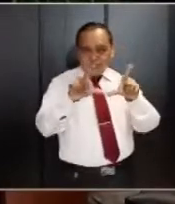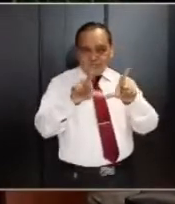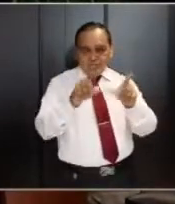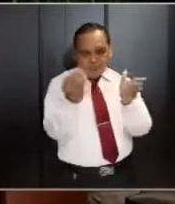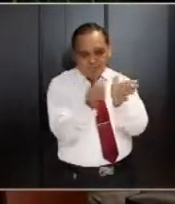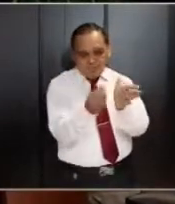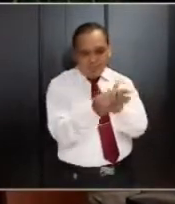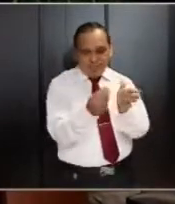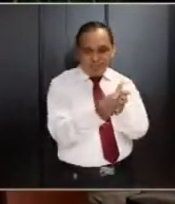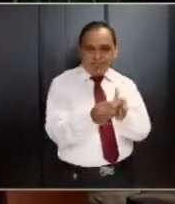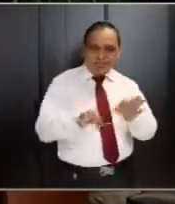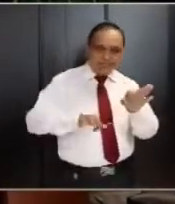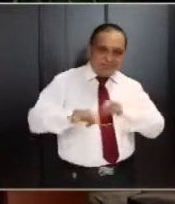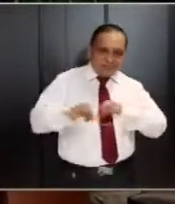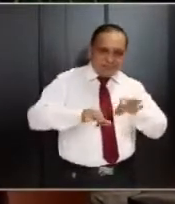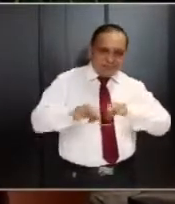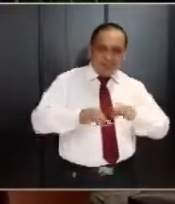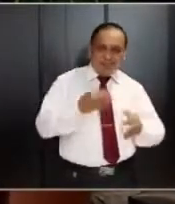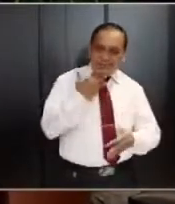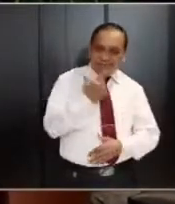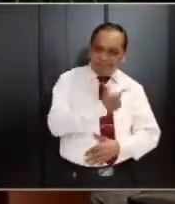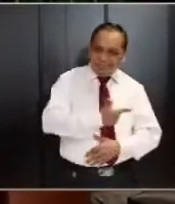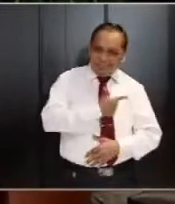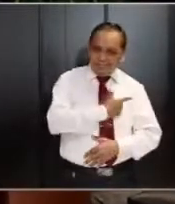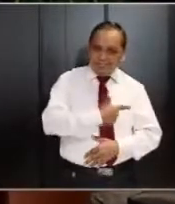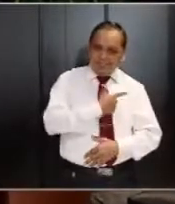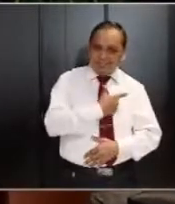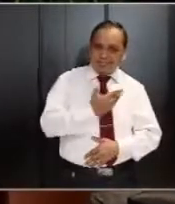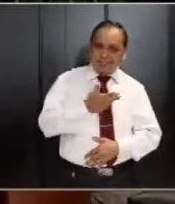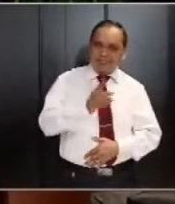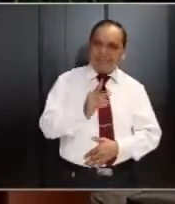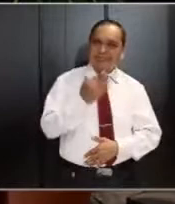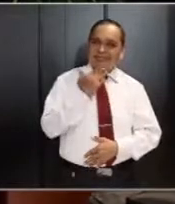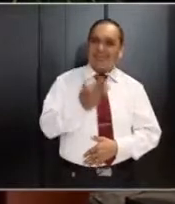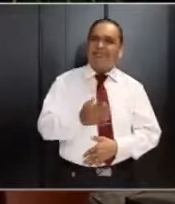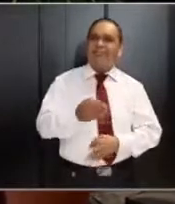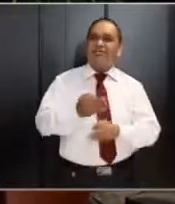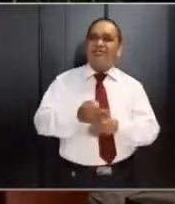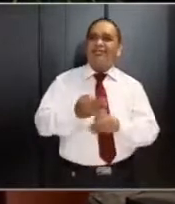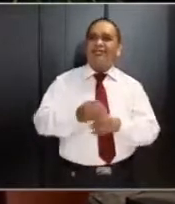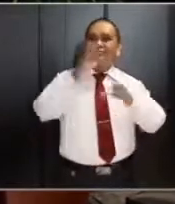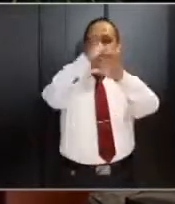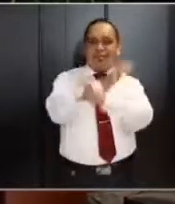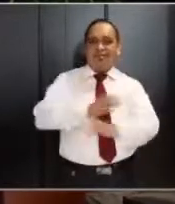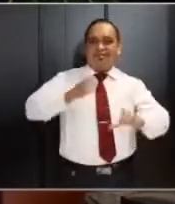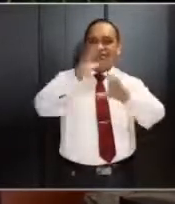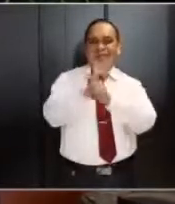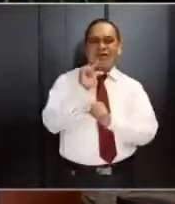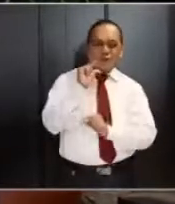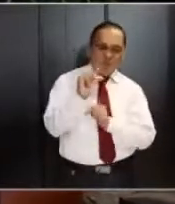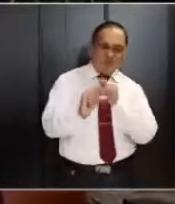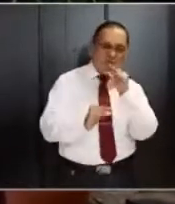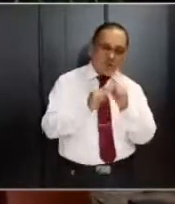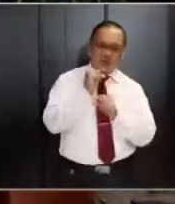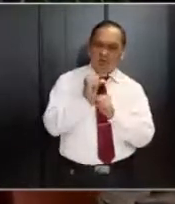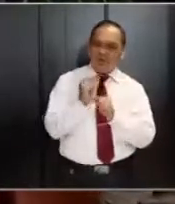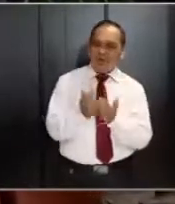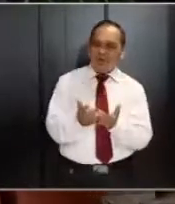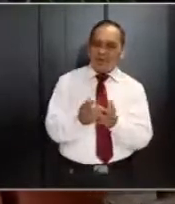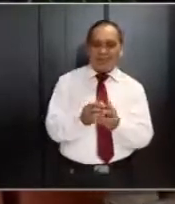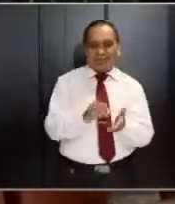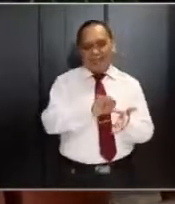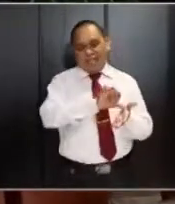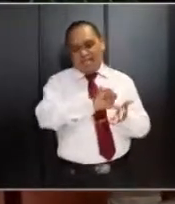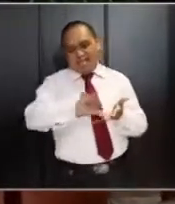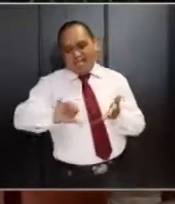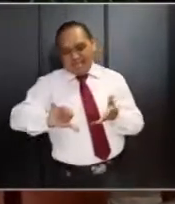privada acá de Campeche. Ay, qué gusto nos da. Que no está reñido, ¿eh? Así vas cantando, lo estás superando, le estás cantando, ¿no?